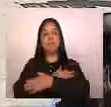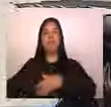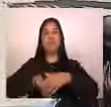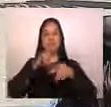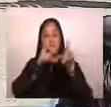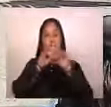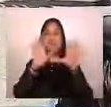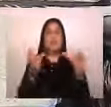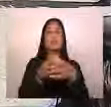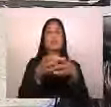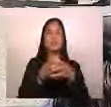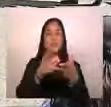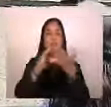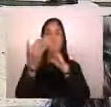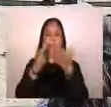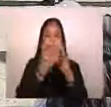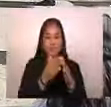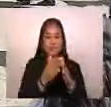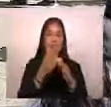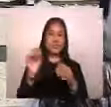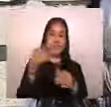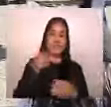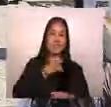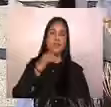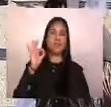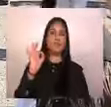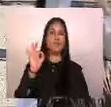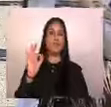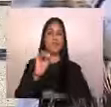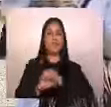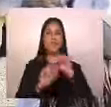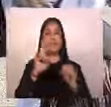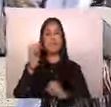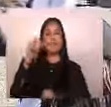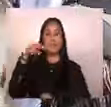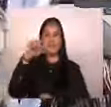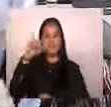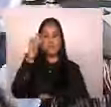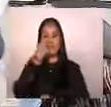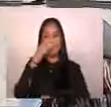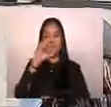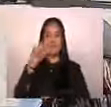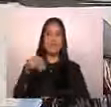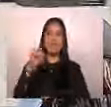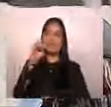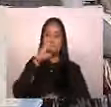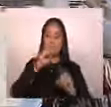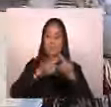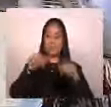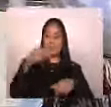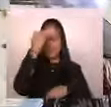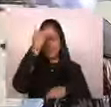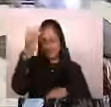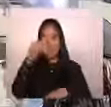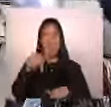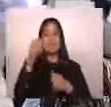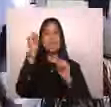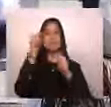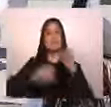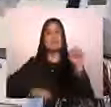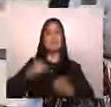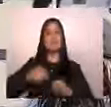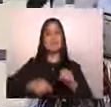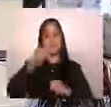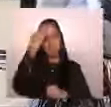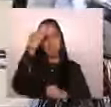Fraternidad y Comunidad de Frailes Franciscanos, a quienes también saludamos en este 15 de septiembre con